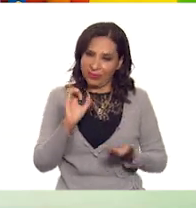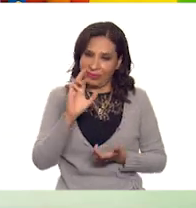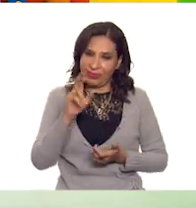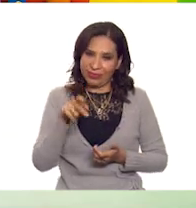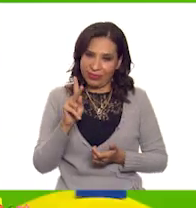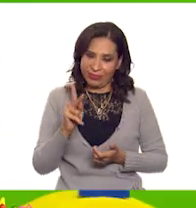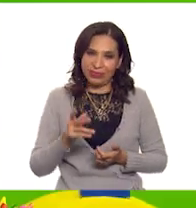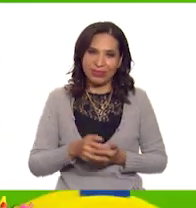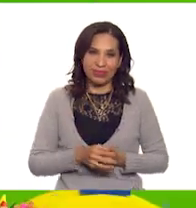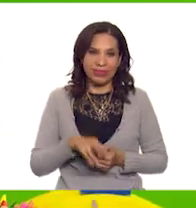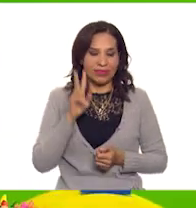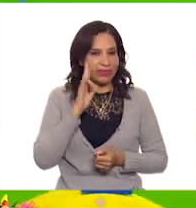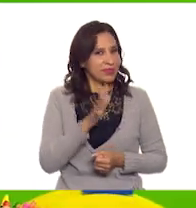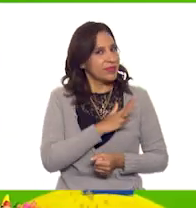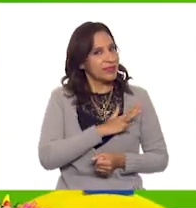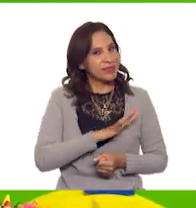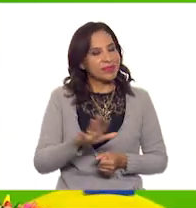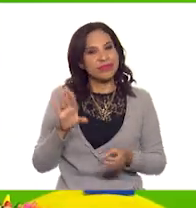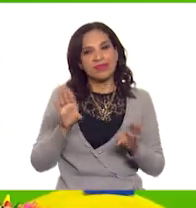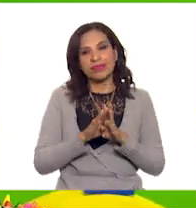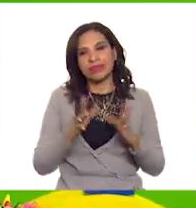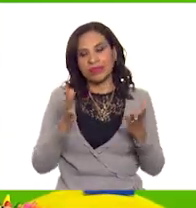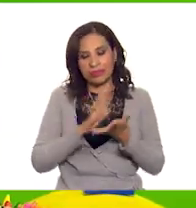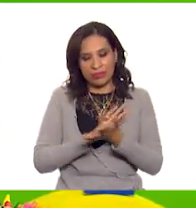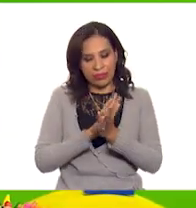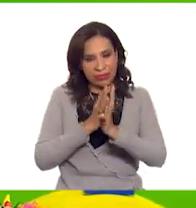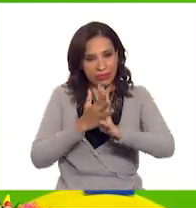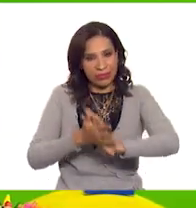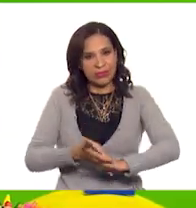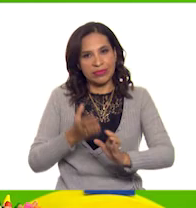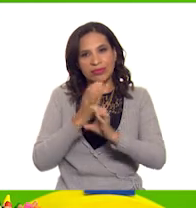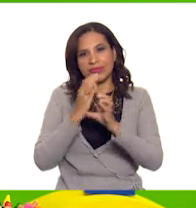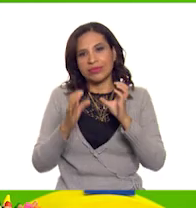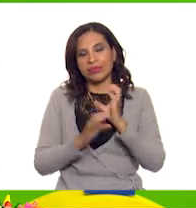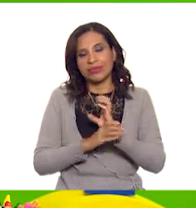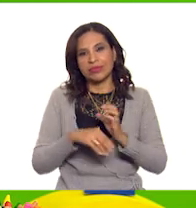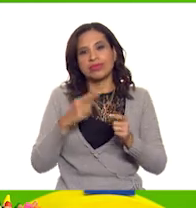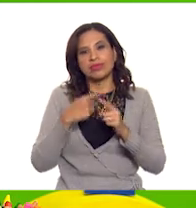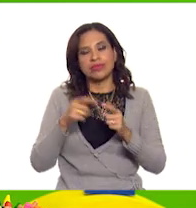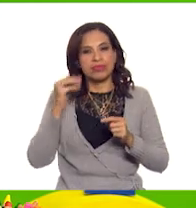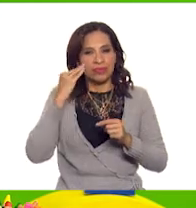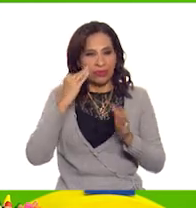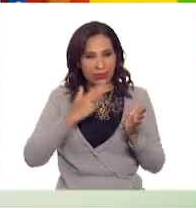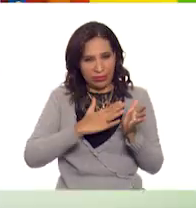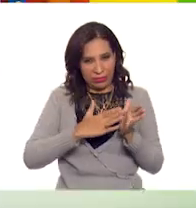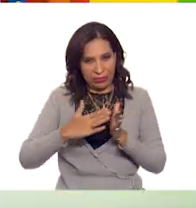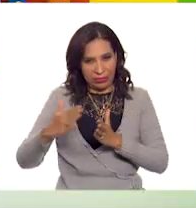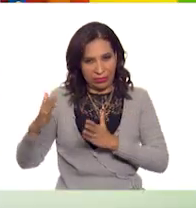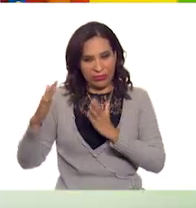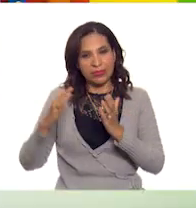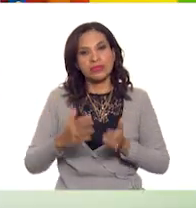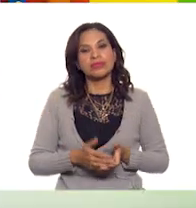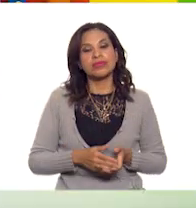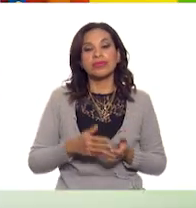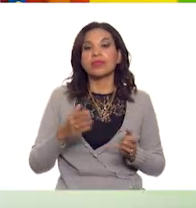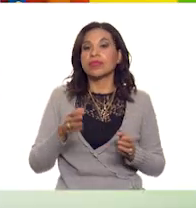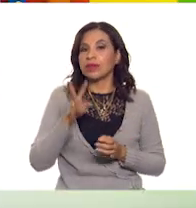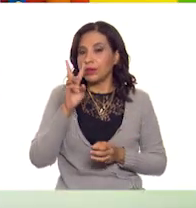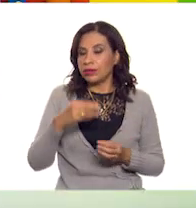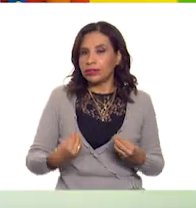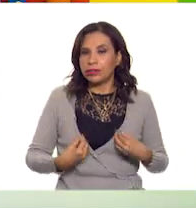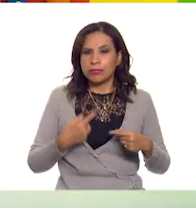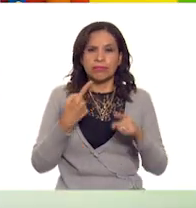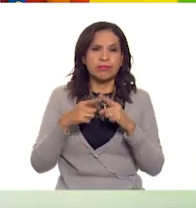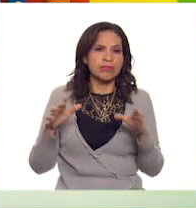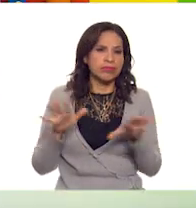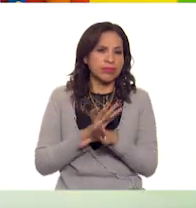Eric! Es increíble cómo se han transformado algunos objetos a través del tiempo. Así es. Se viven